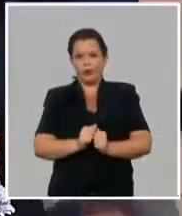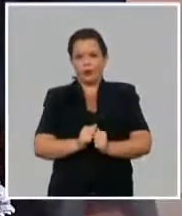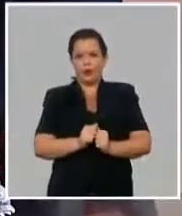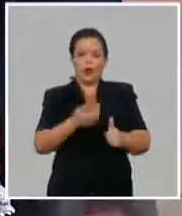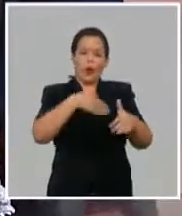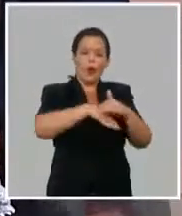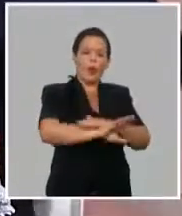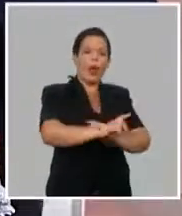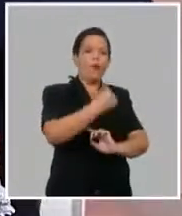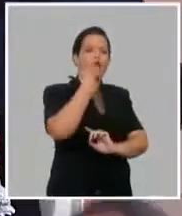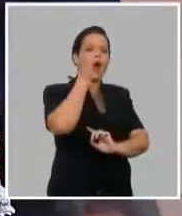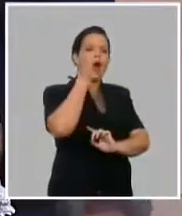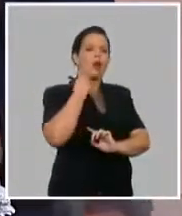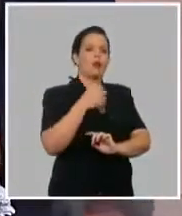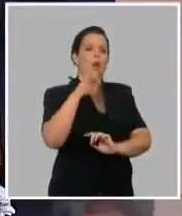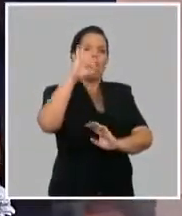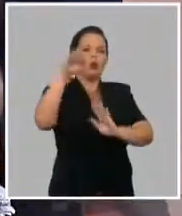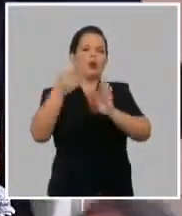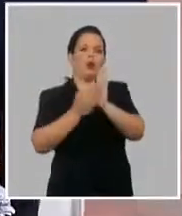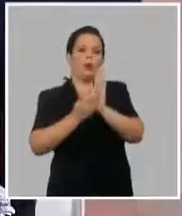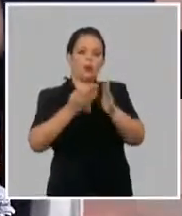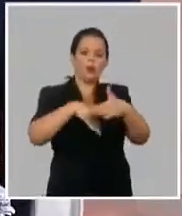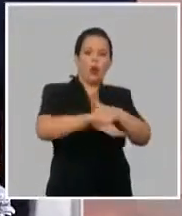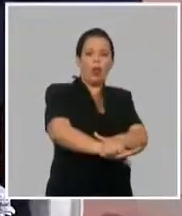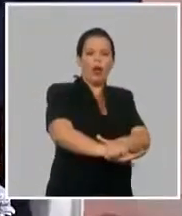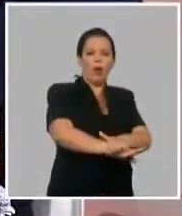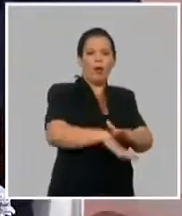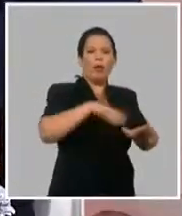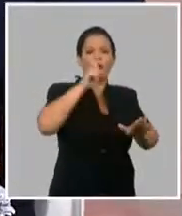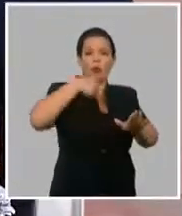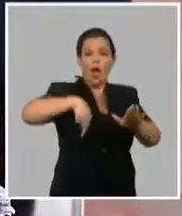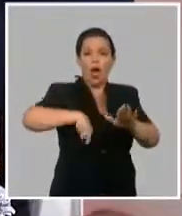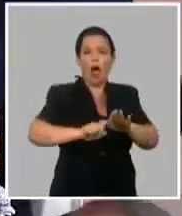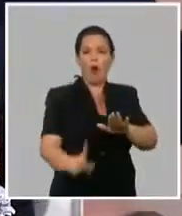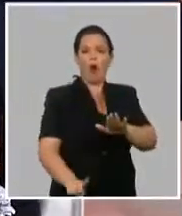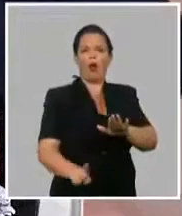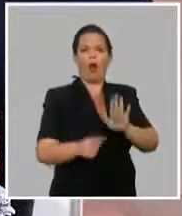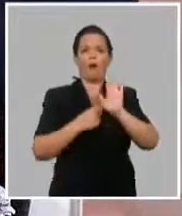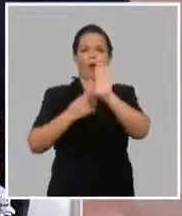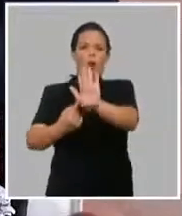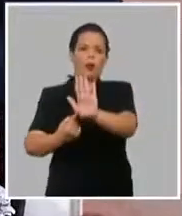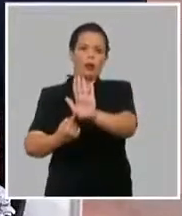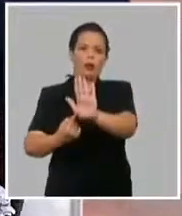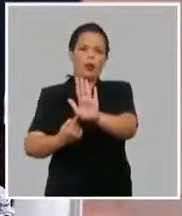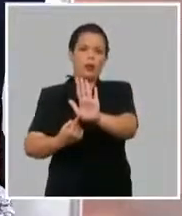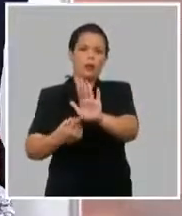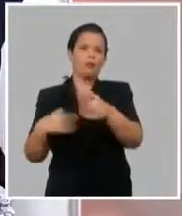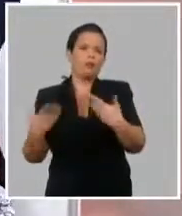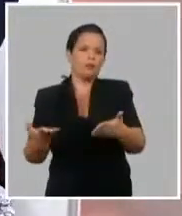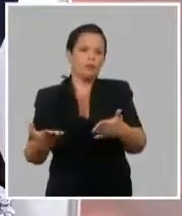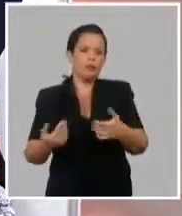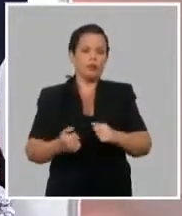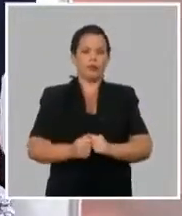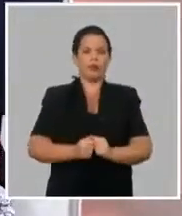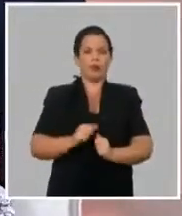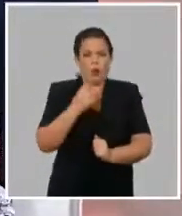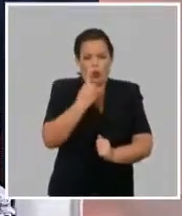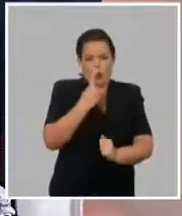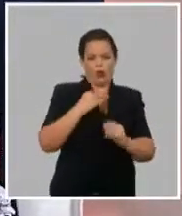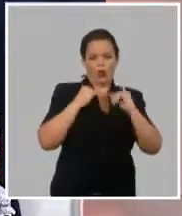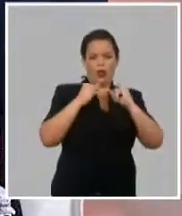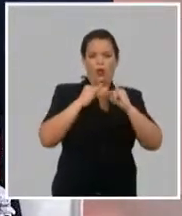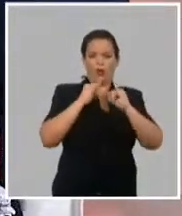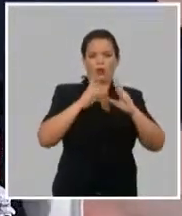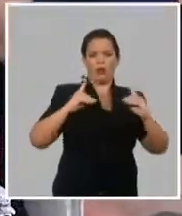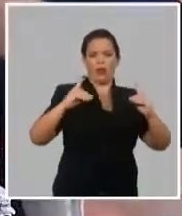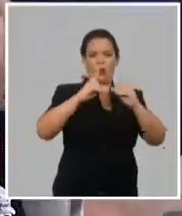yo no me voy a referir a los informes porque sólo va a ser michelle pero sí quiero decir cuáles son 1 es el informe del departamento de